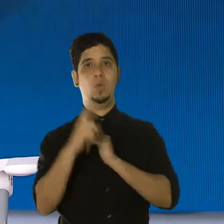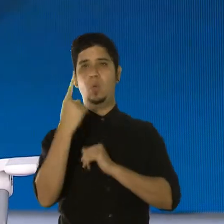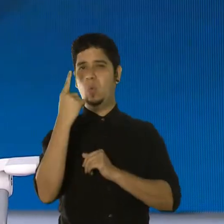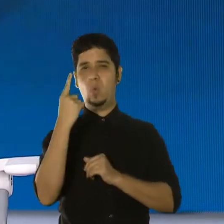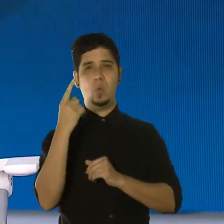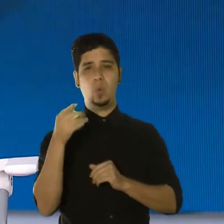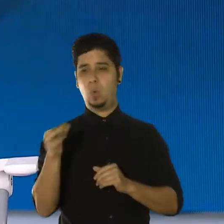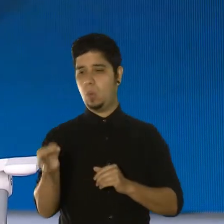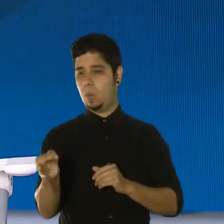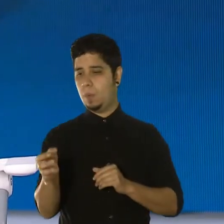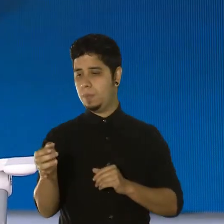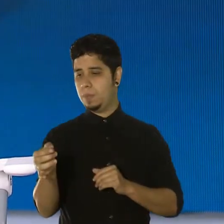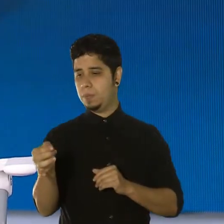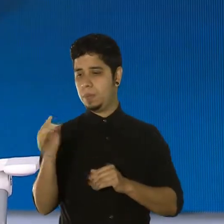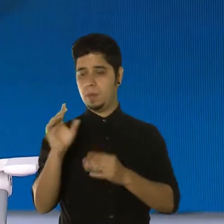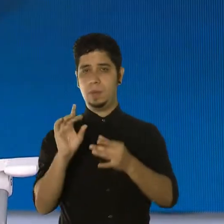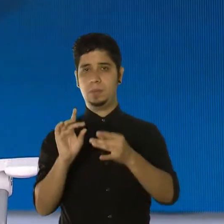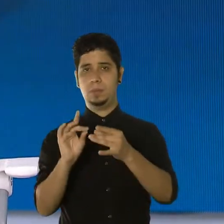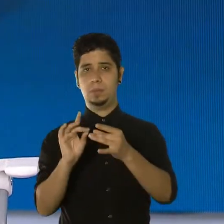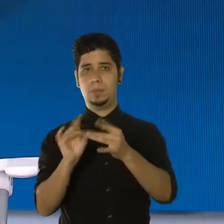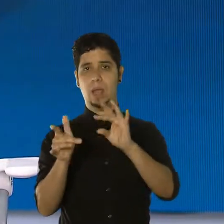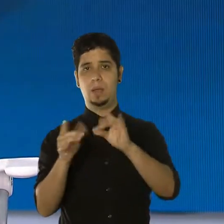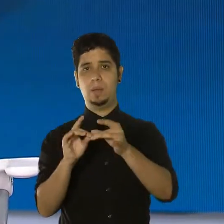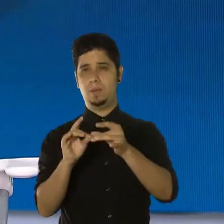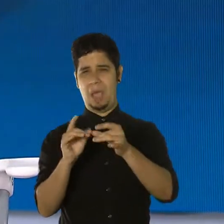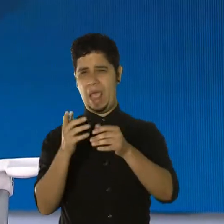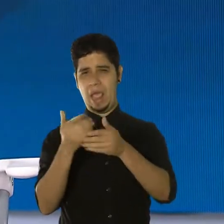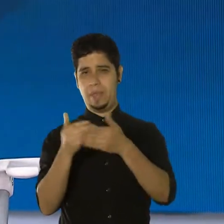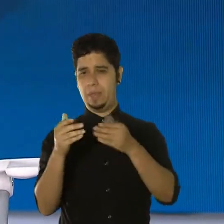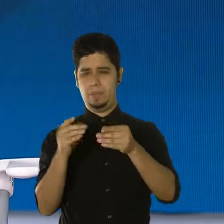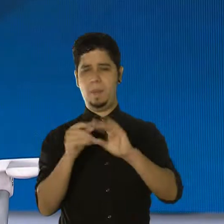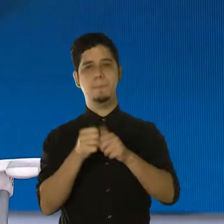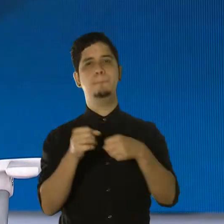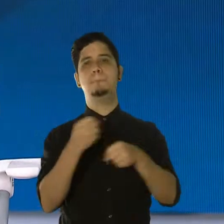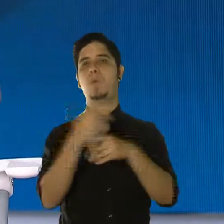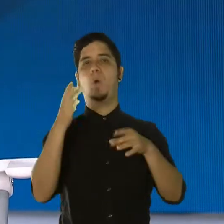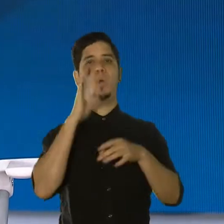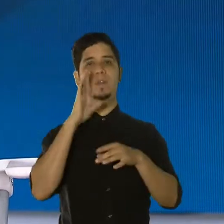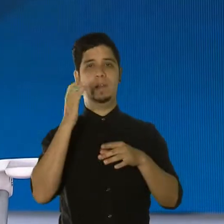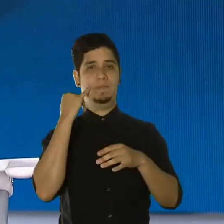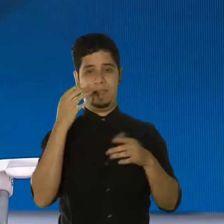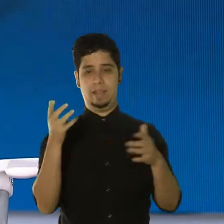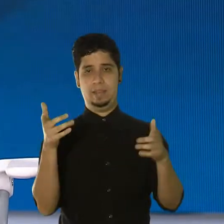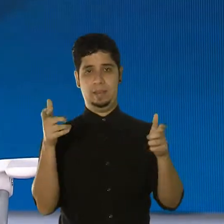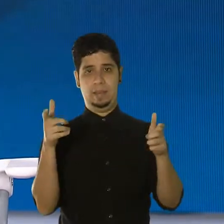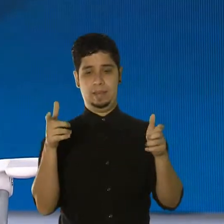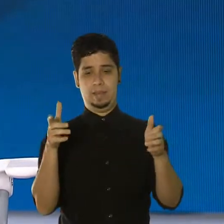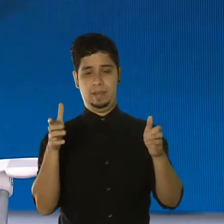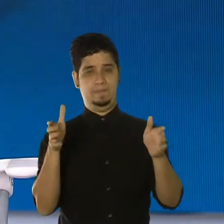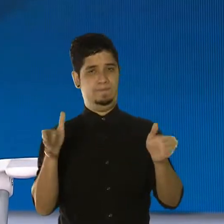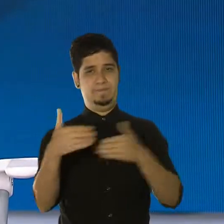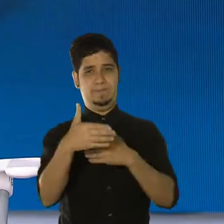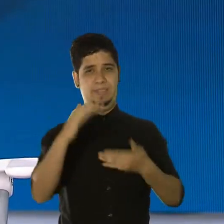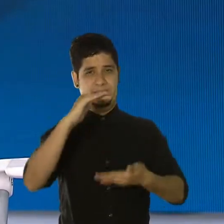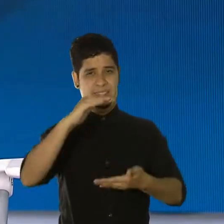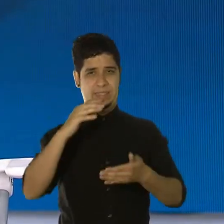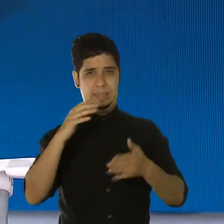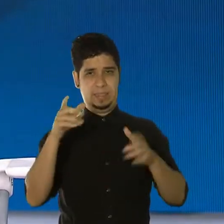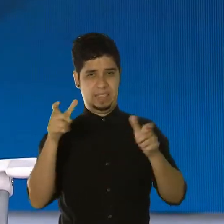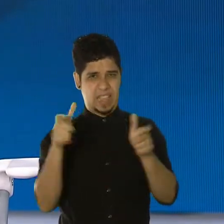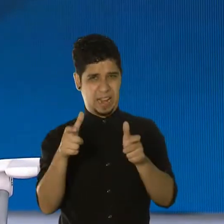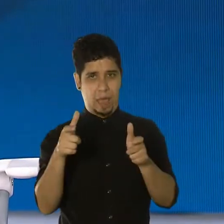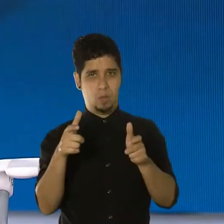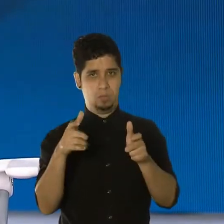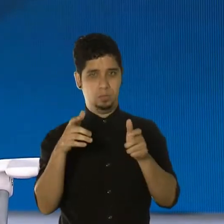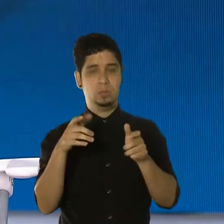switch, cualquier ignición que haga, va a provocar una explosión en un área cerrada. Y así es que ocurren los accidentes. Si